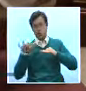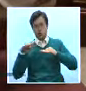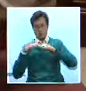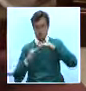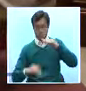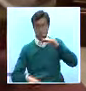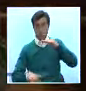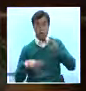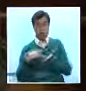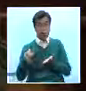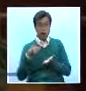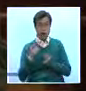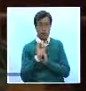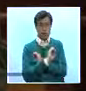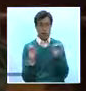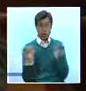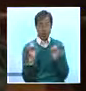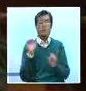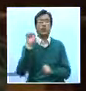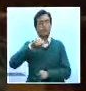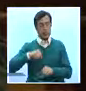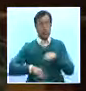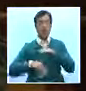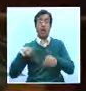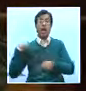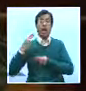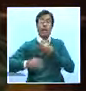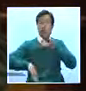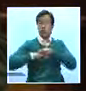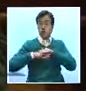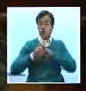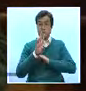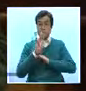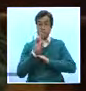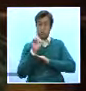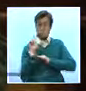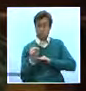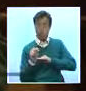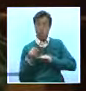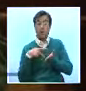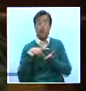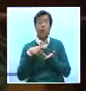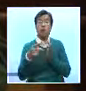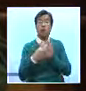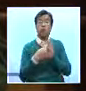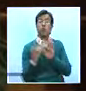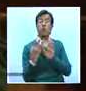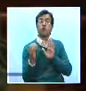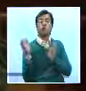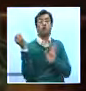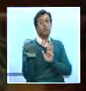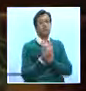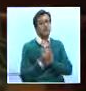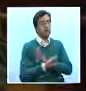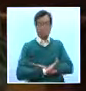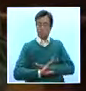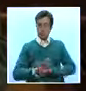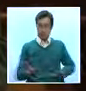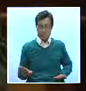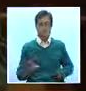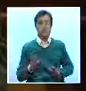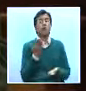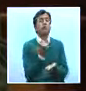Así es. Si uno recibe una herencia de hasta $68,800, el impuesto que se debe pagar a las herencias es cero. ¿Sí?